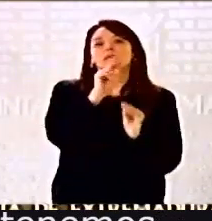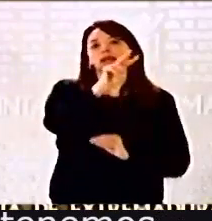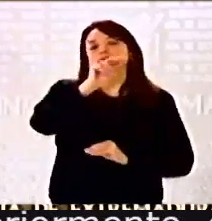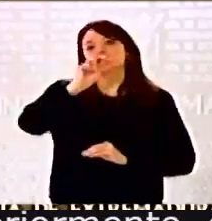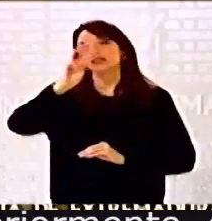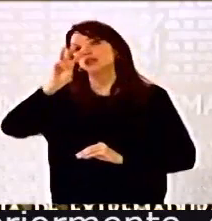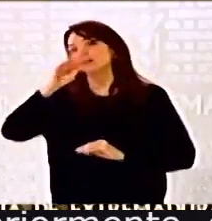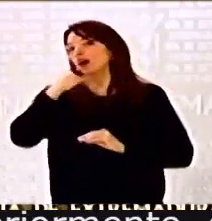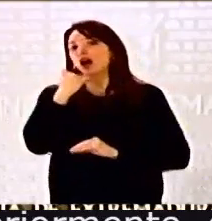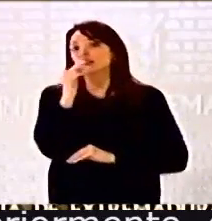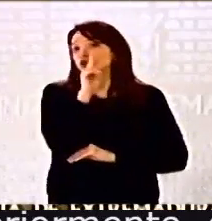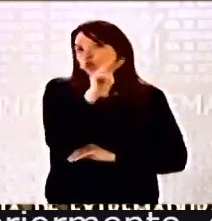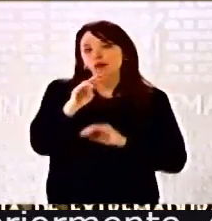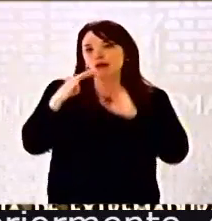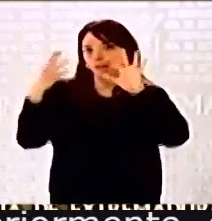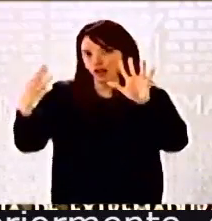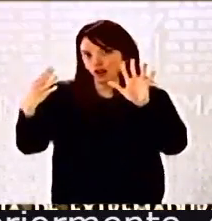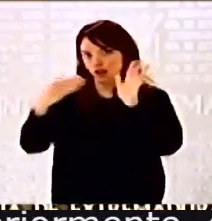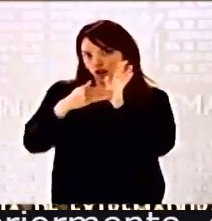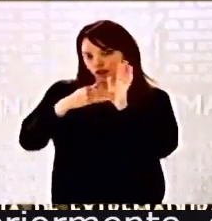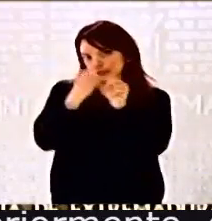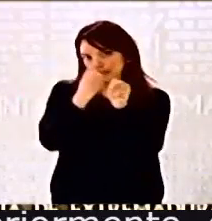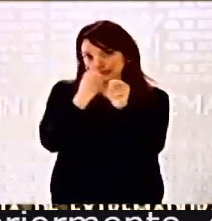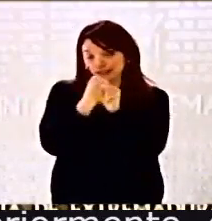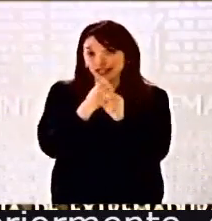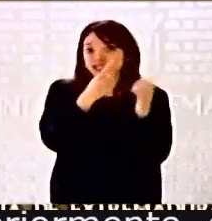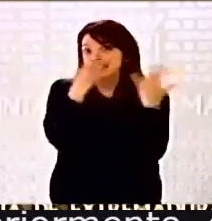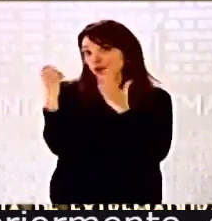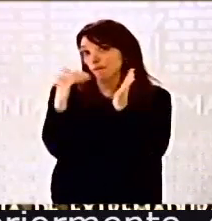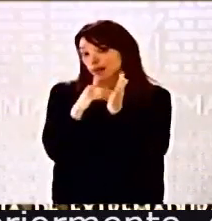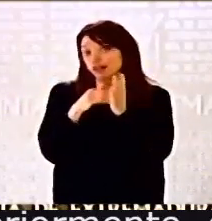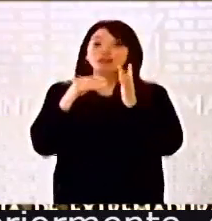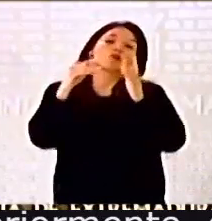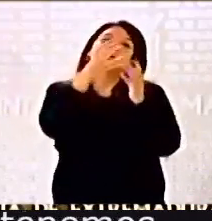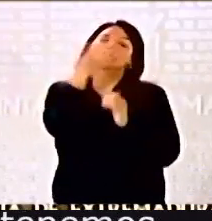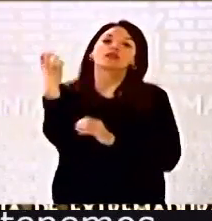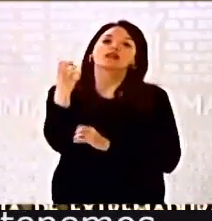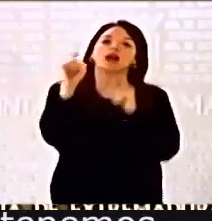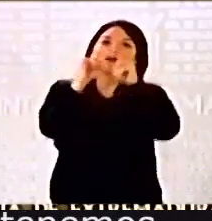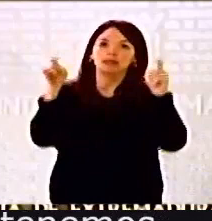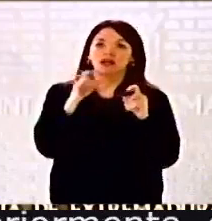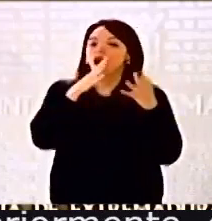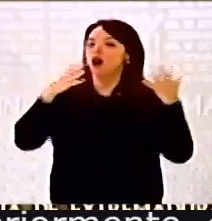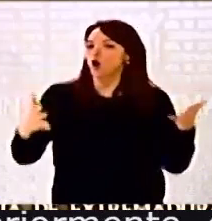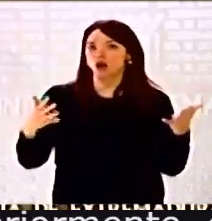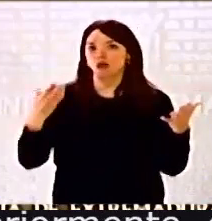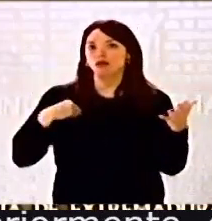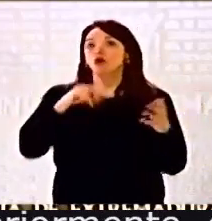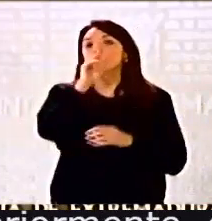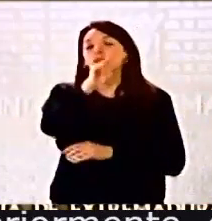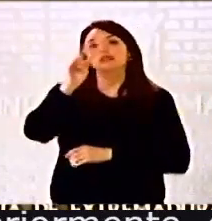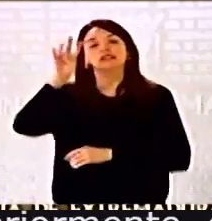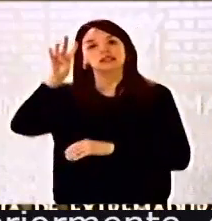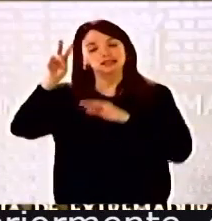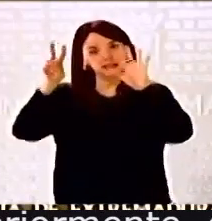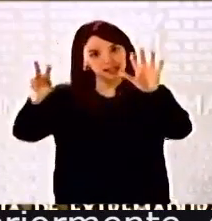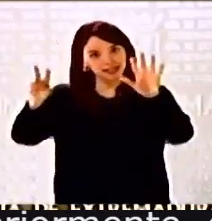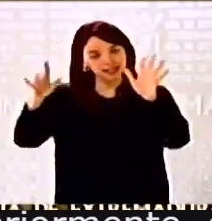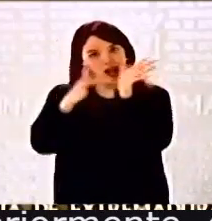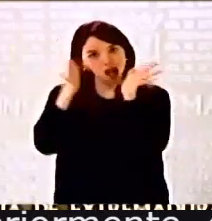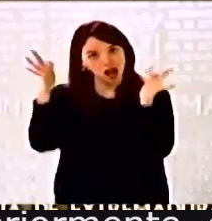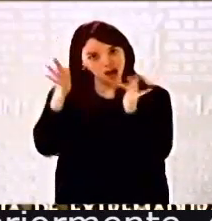28.322 trabajadores y 6.402 empresas en estos momentos, a fecha del 27 de este mes, en situación de expediente de regulación